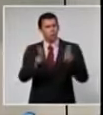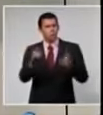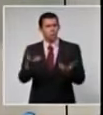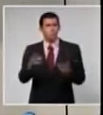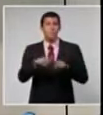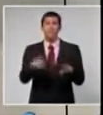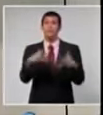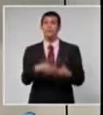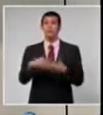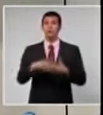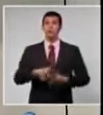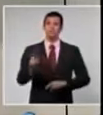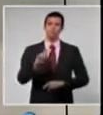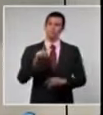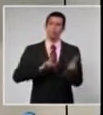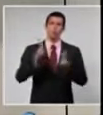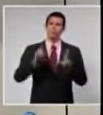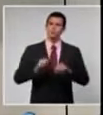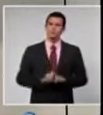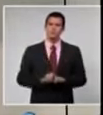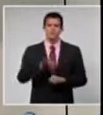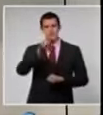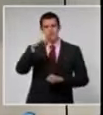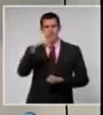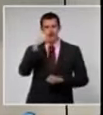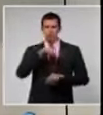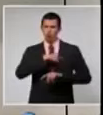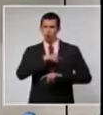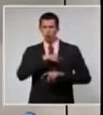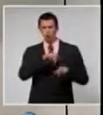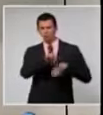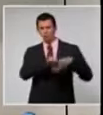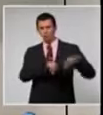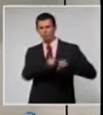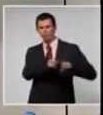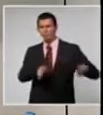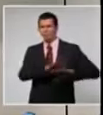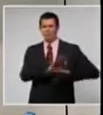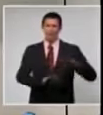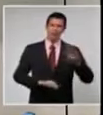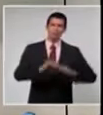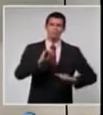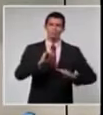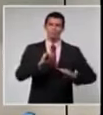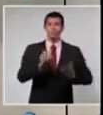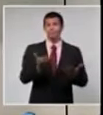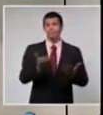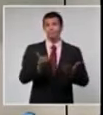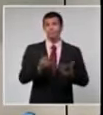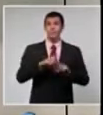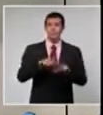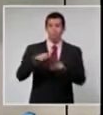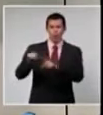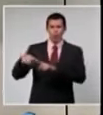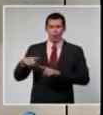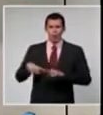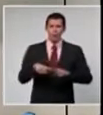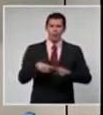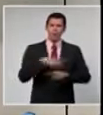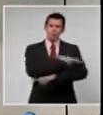la resistencia y la paciencia. Sin embargo, esta paciencia tiene límites y es por eso que el gobierno de Hassan Rouhani instó a los